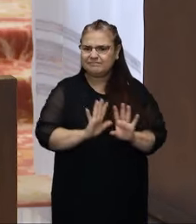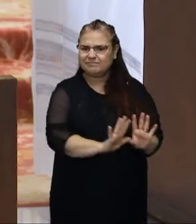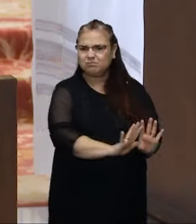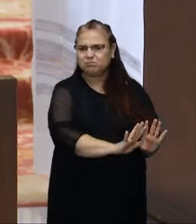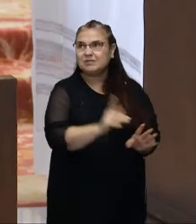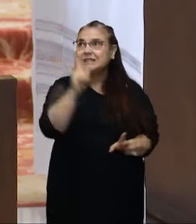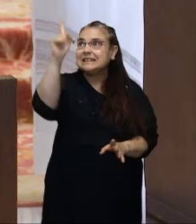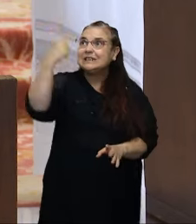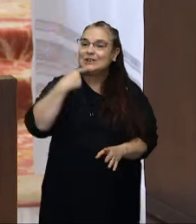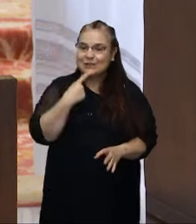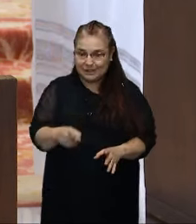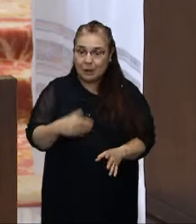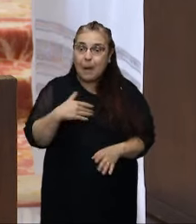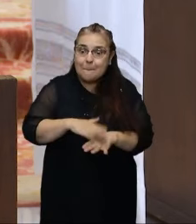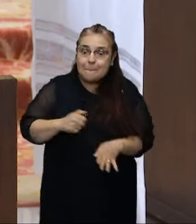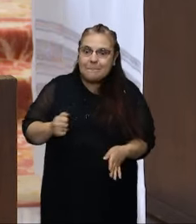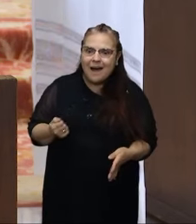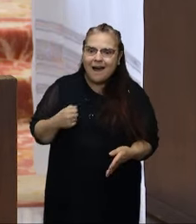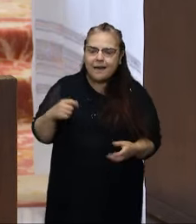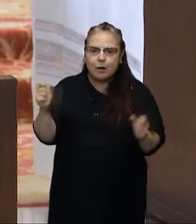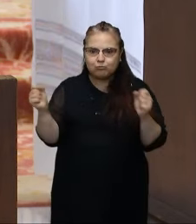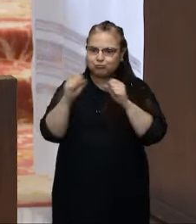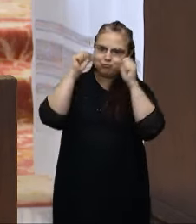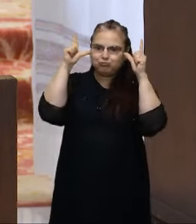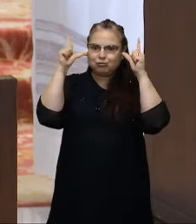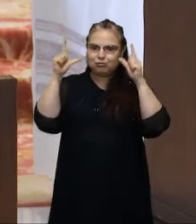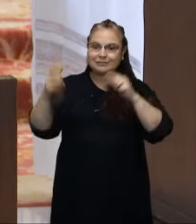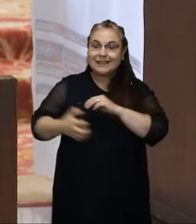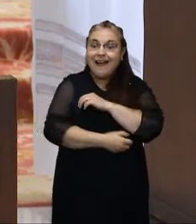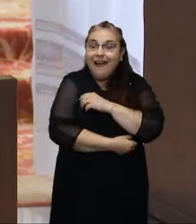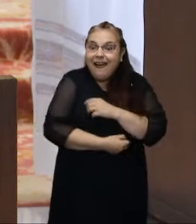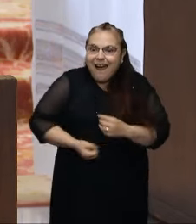Dios dice, para que se despierte en ellos hambre y